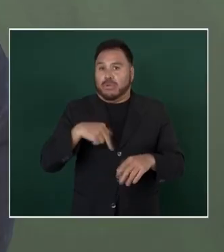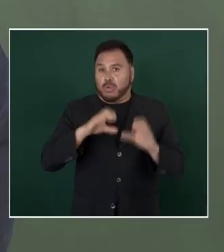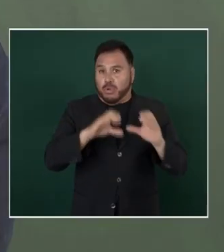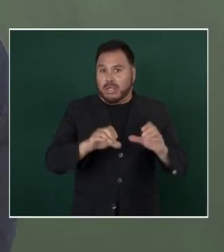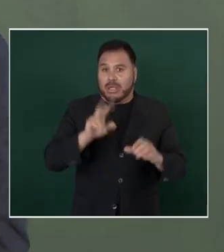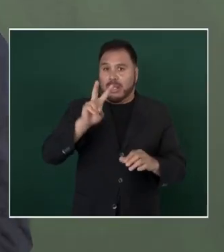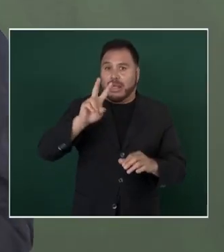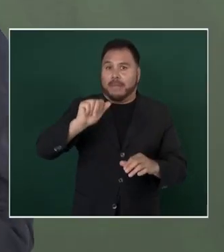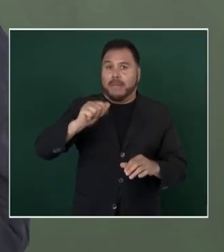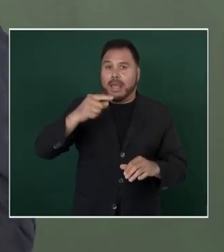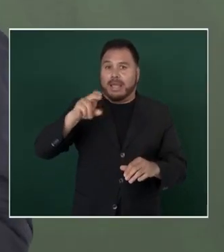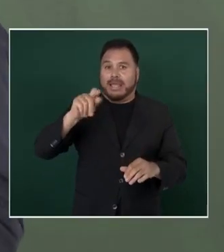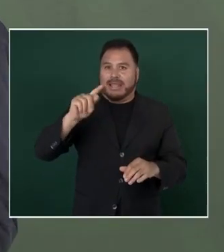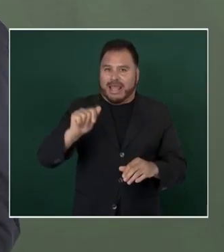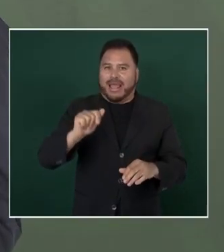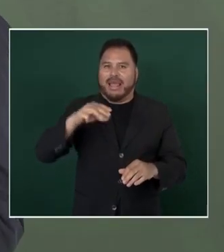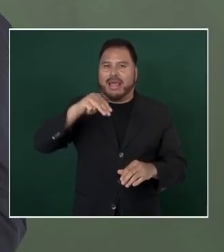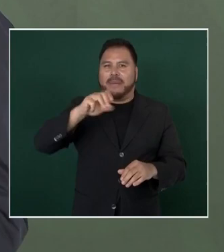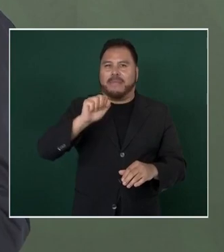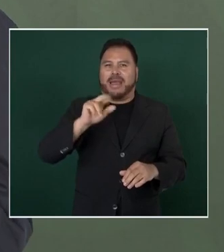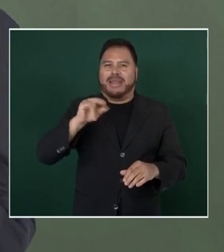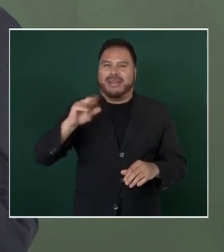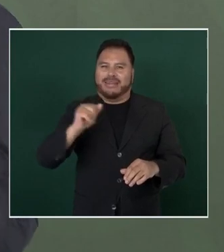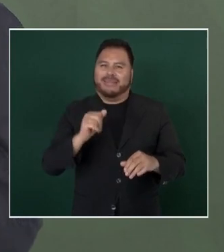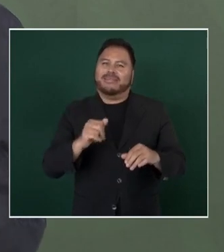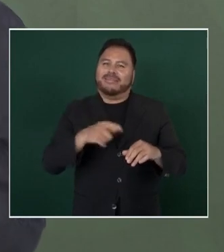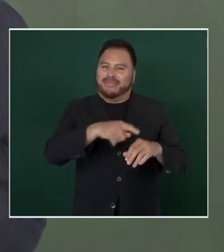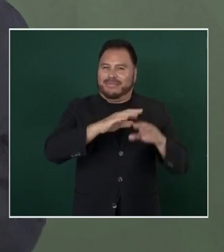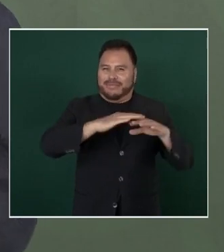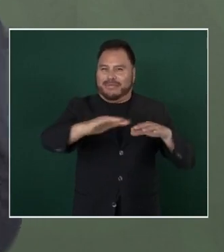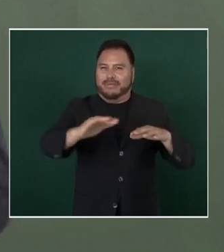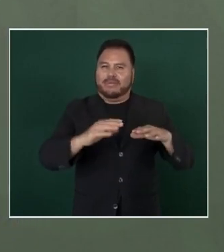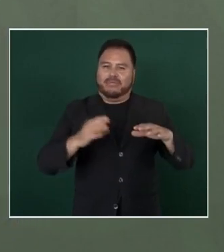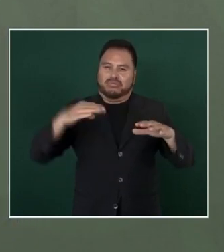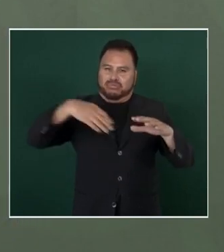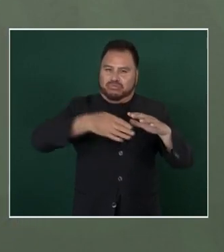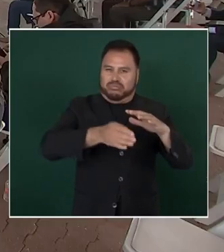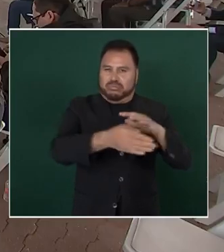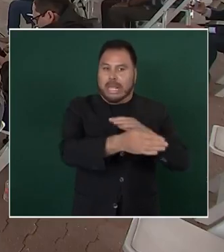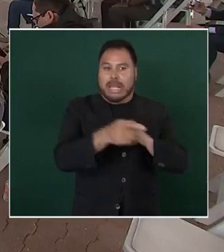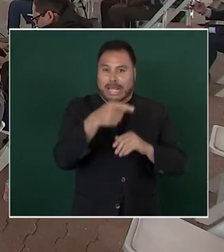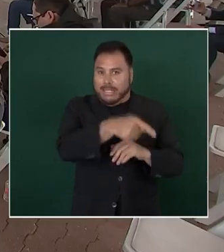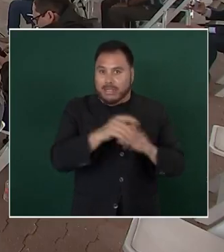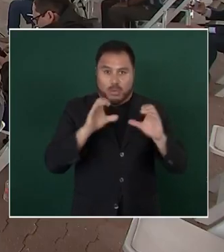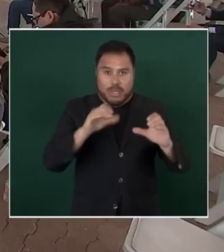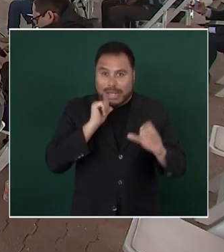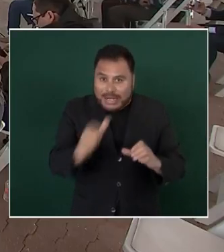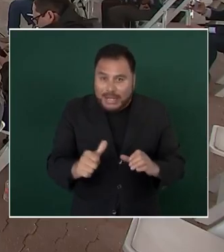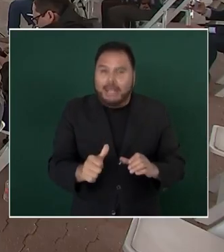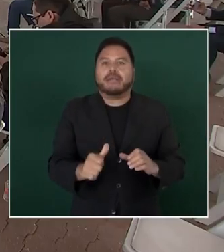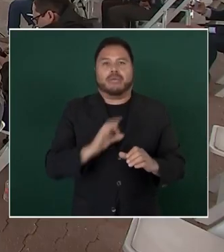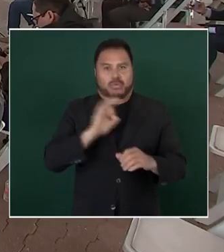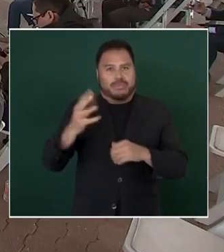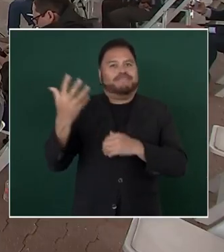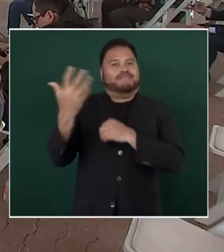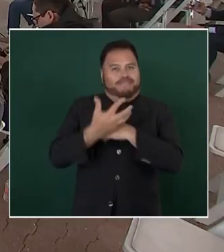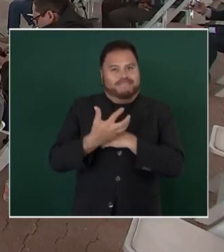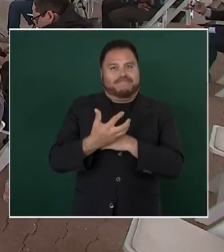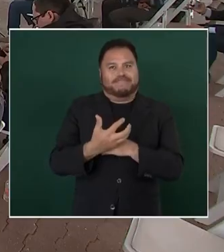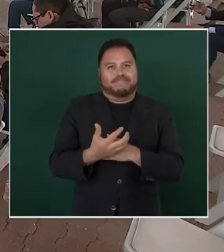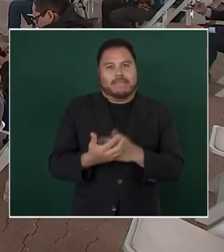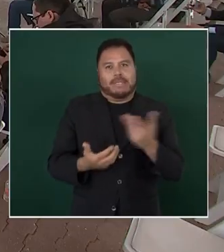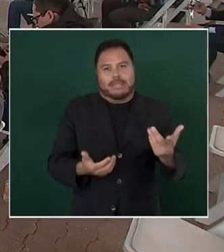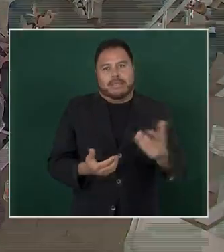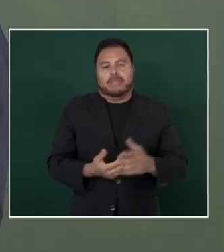vaquita marina, además de que hay que cuidarla, ¿sí?, hay sanción y nos